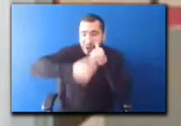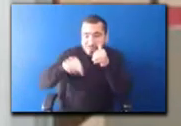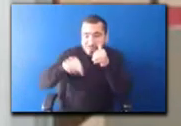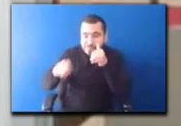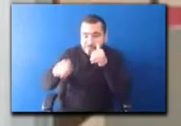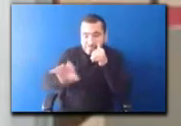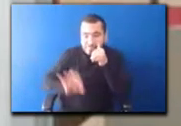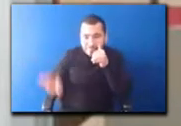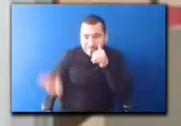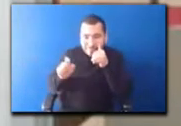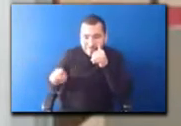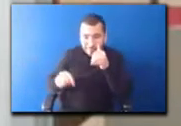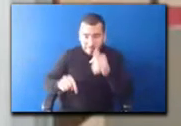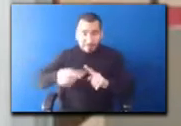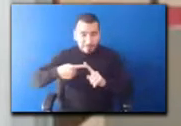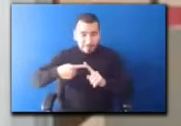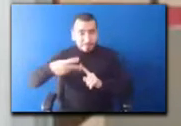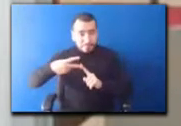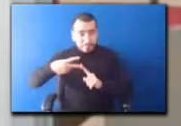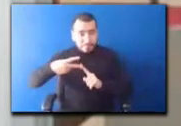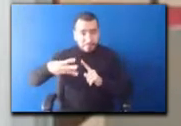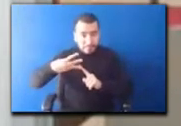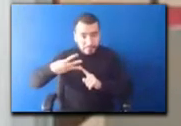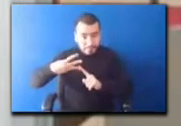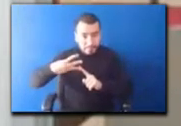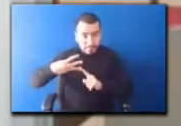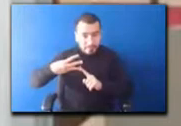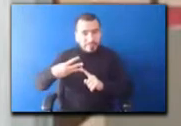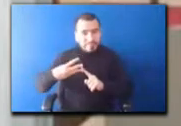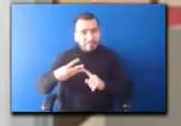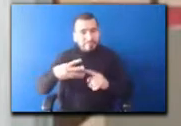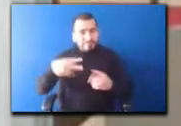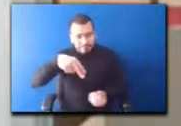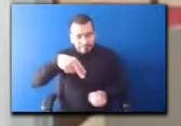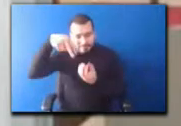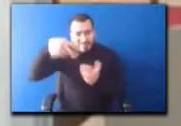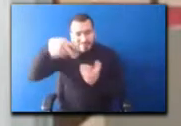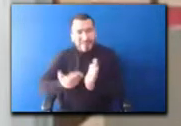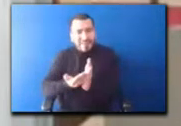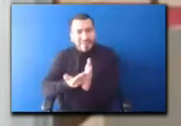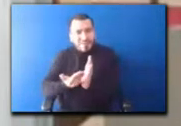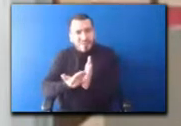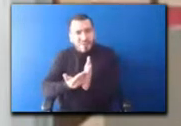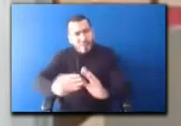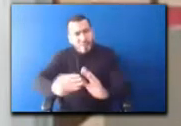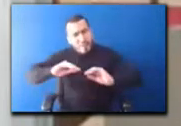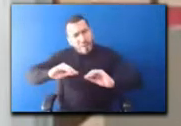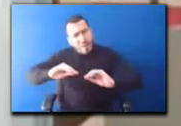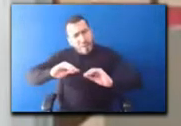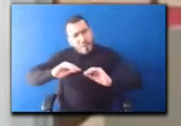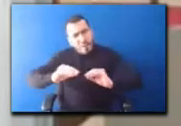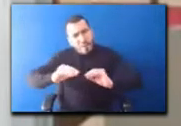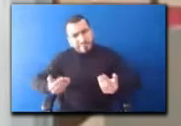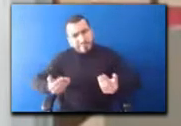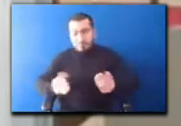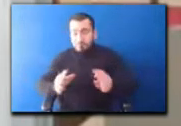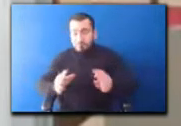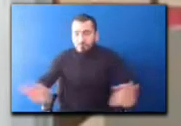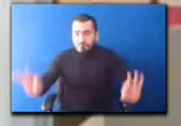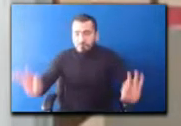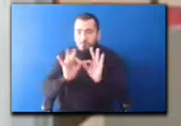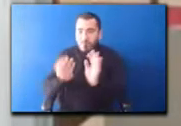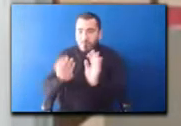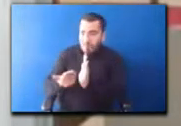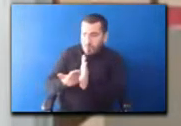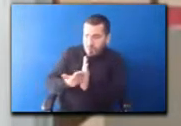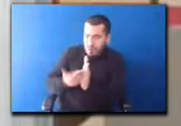tercera consideración muy importante es la educación. La educación cómo se adapta a estas